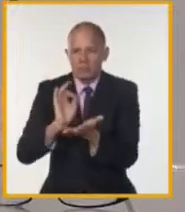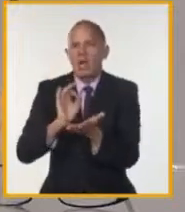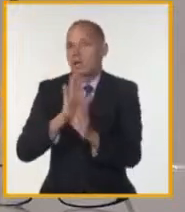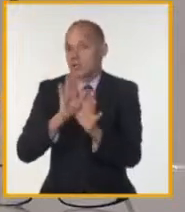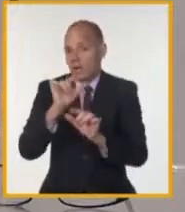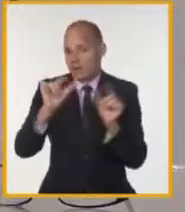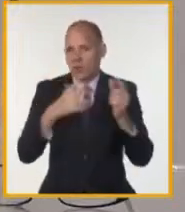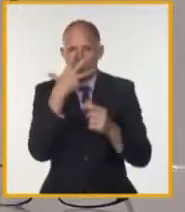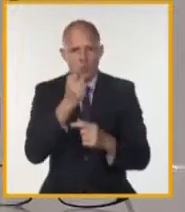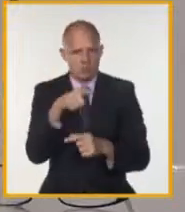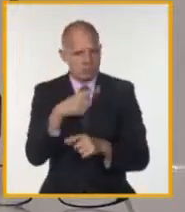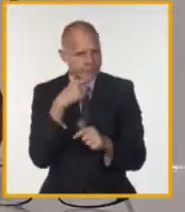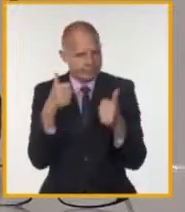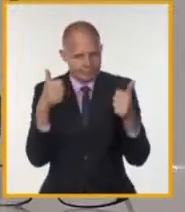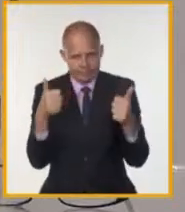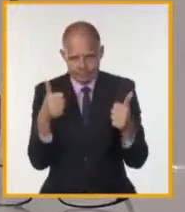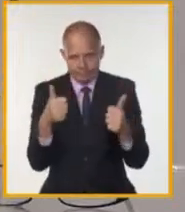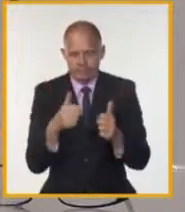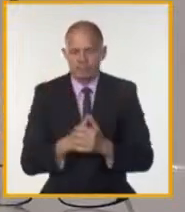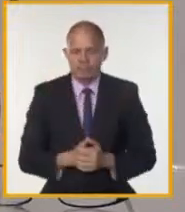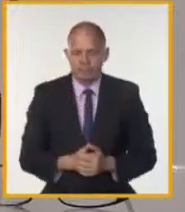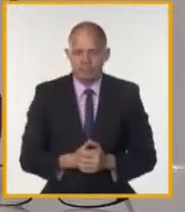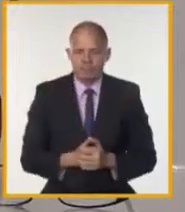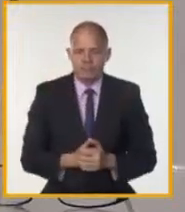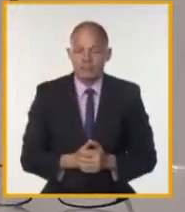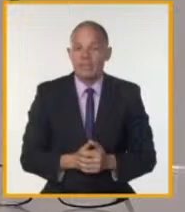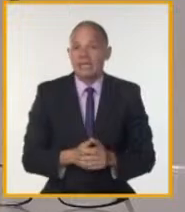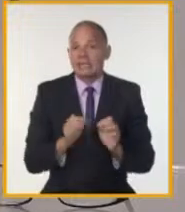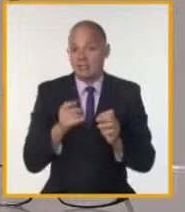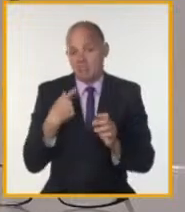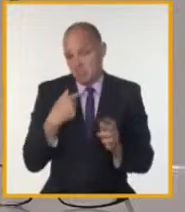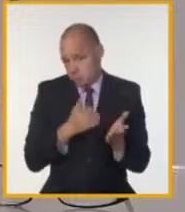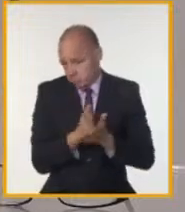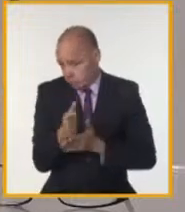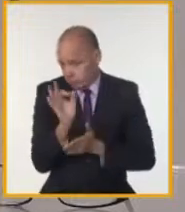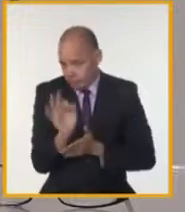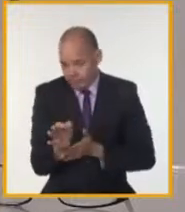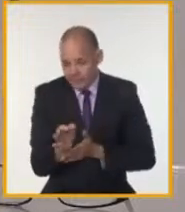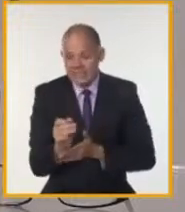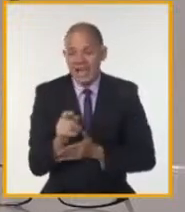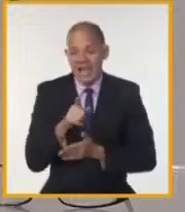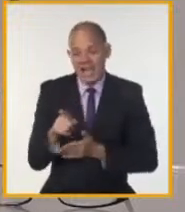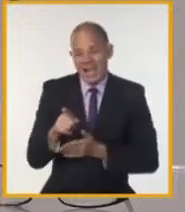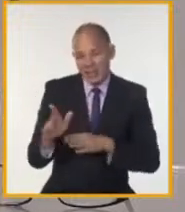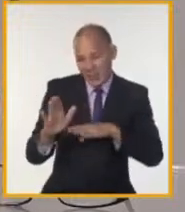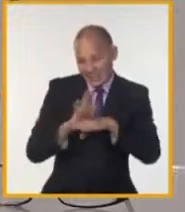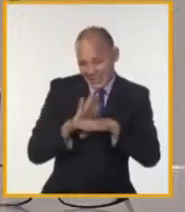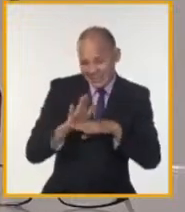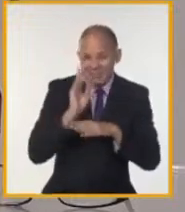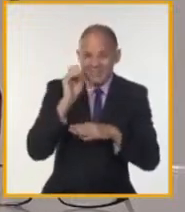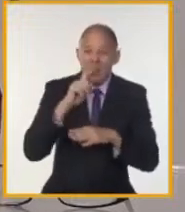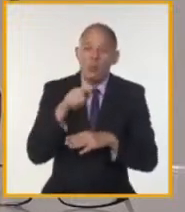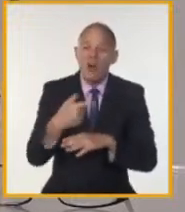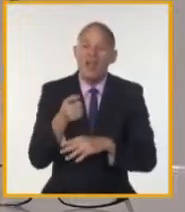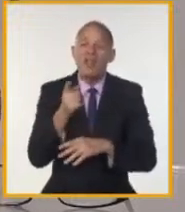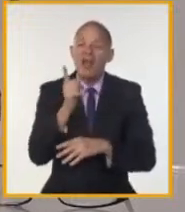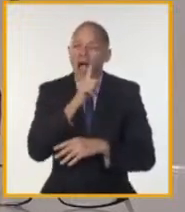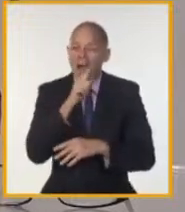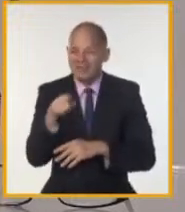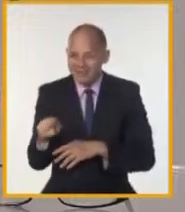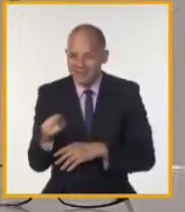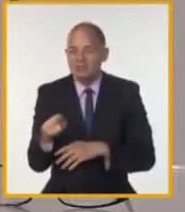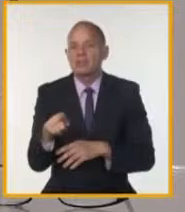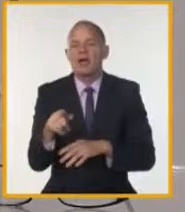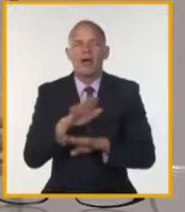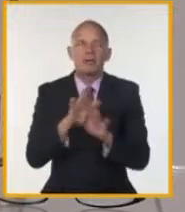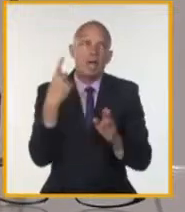aceptado, como decía el compañero Oscar, inclusive hoy se mantiene. Este servicio ya la empresa 2019-2020